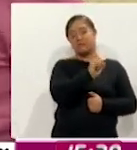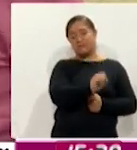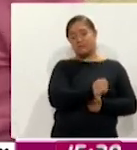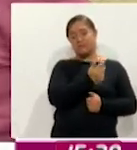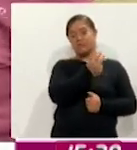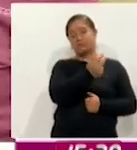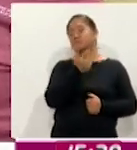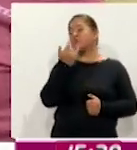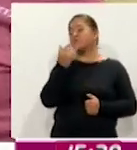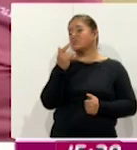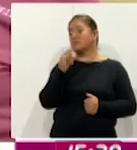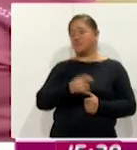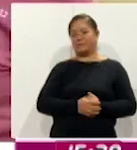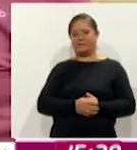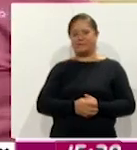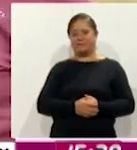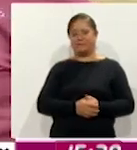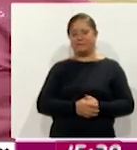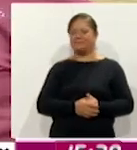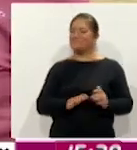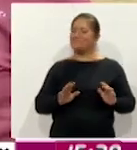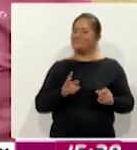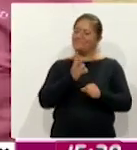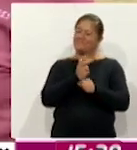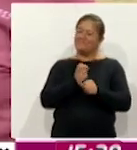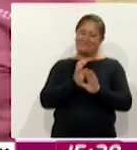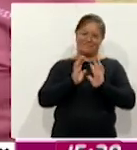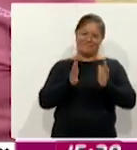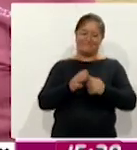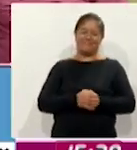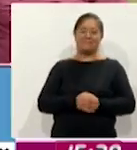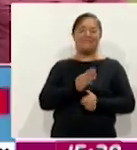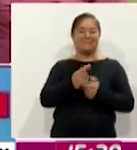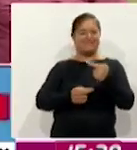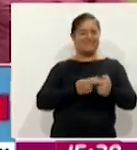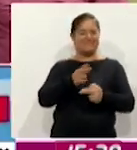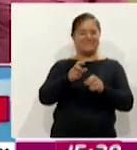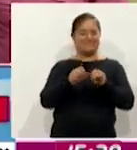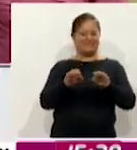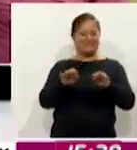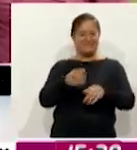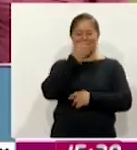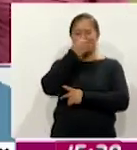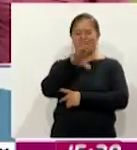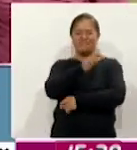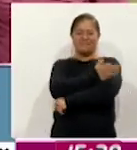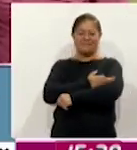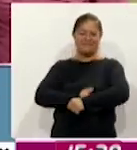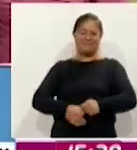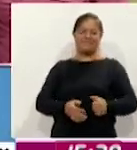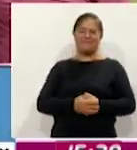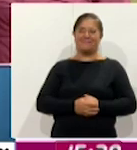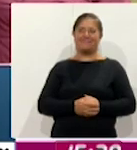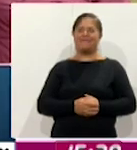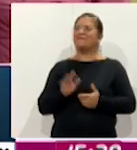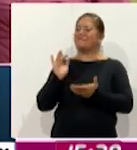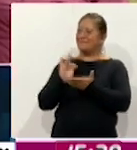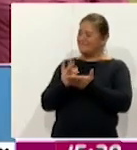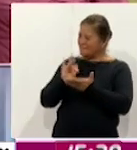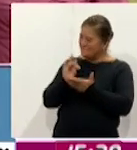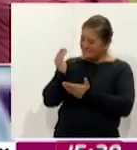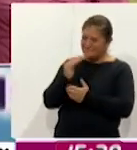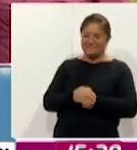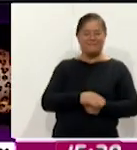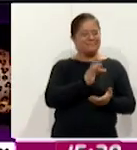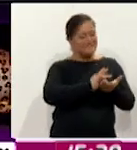28 de julio. La invitación está hecha. Nosotros regresamos los micrófonos al estudio. Que tengan una excelente tarde. Muchas gracias. Gracias a